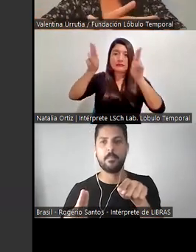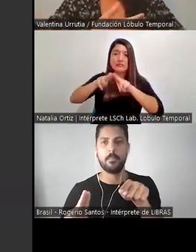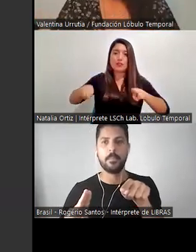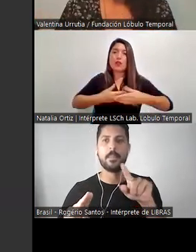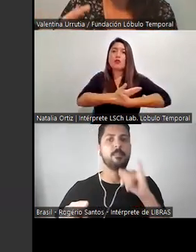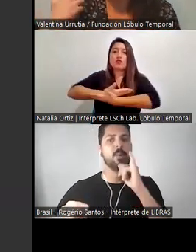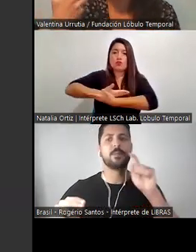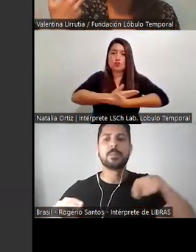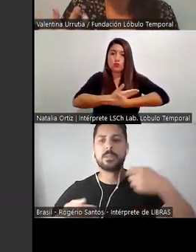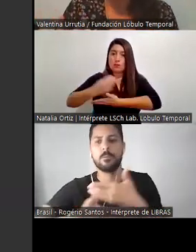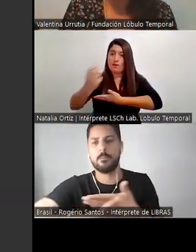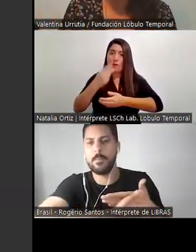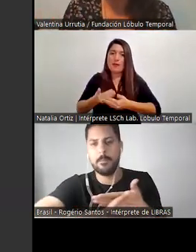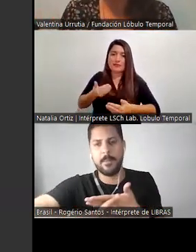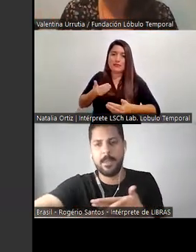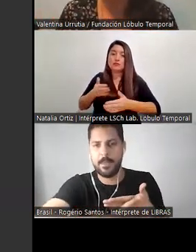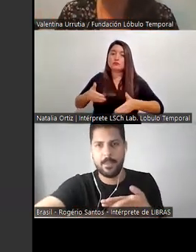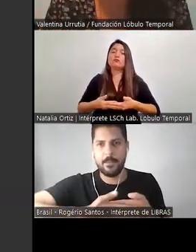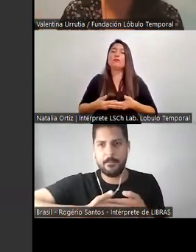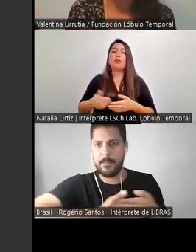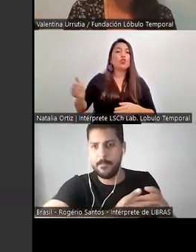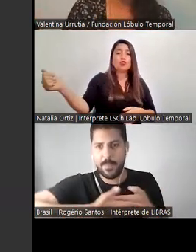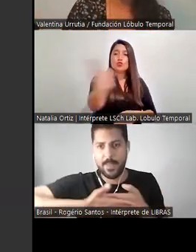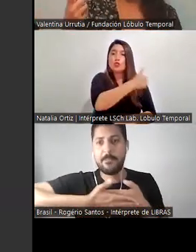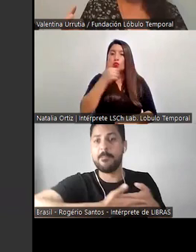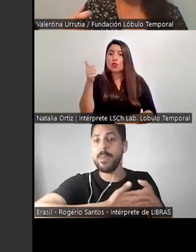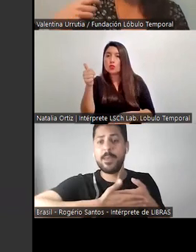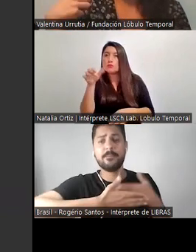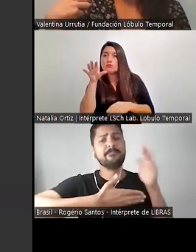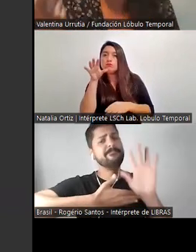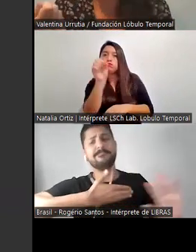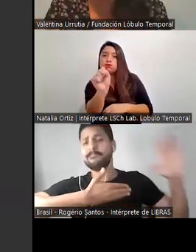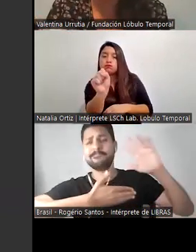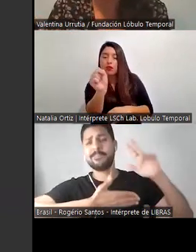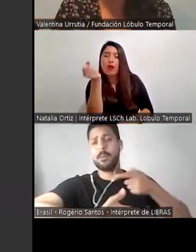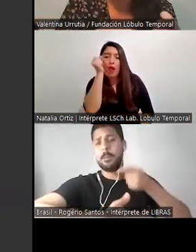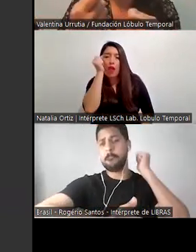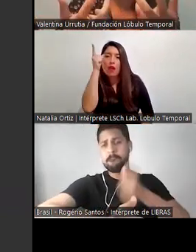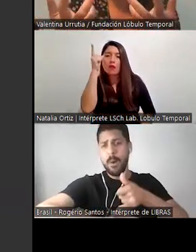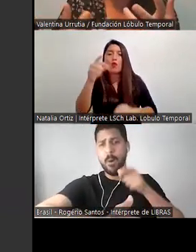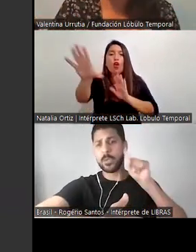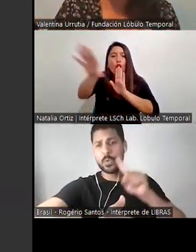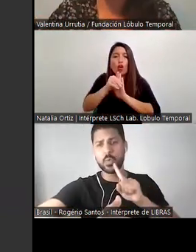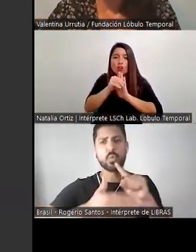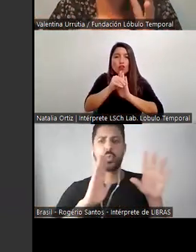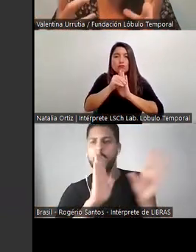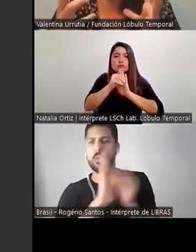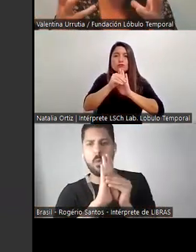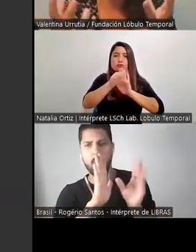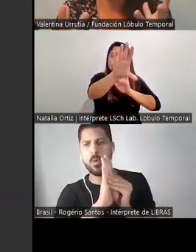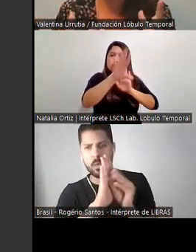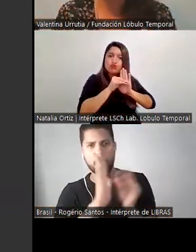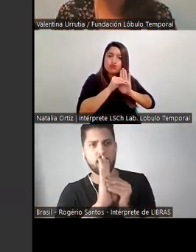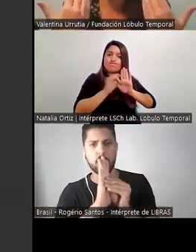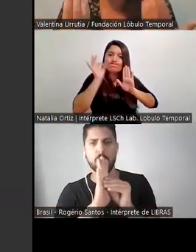¿cierto? Y eso es algo que todos podemos identificar, eso es algo icónico que simboliza